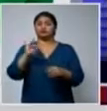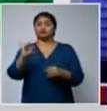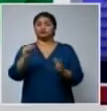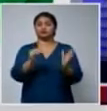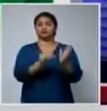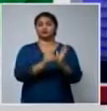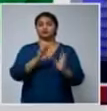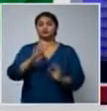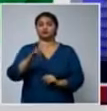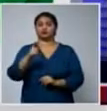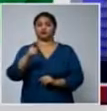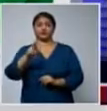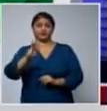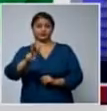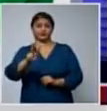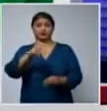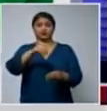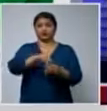7.412,